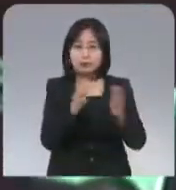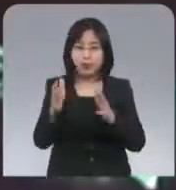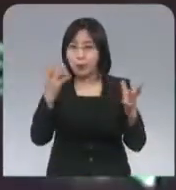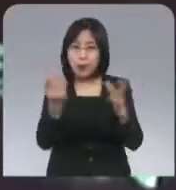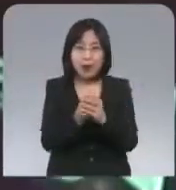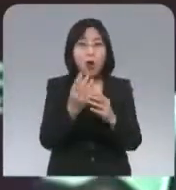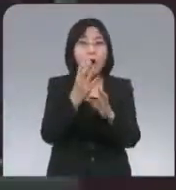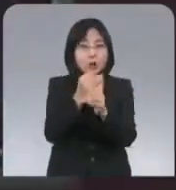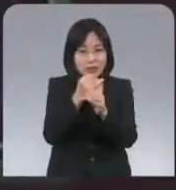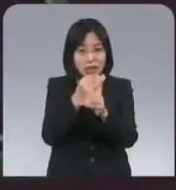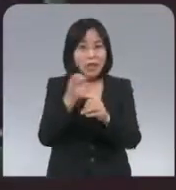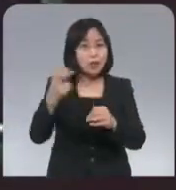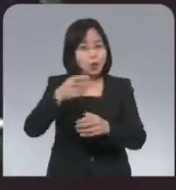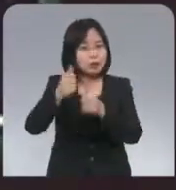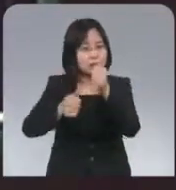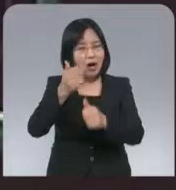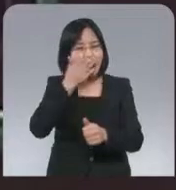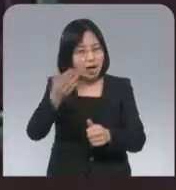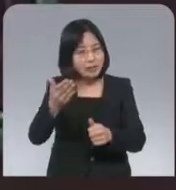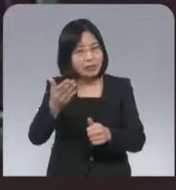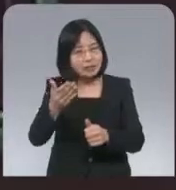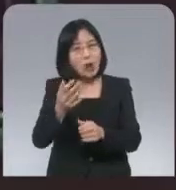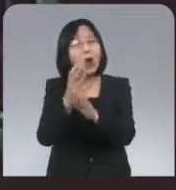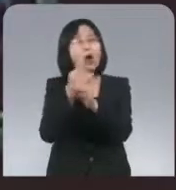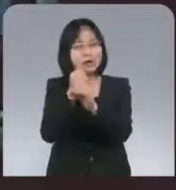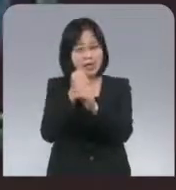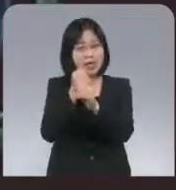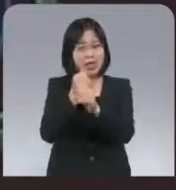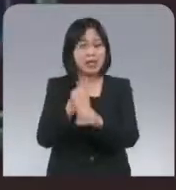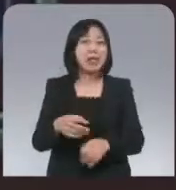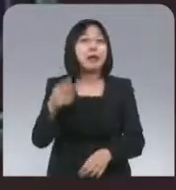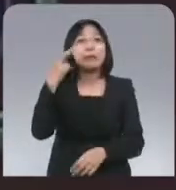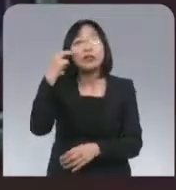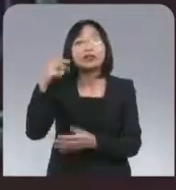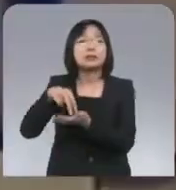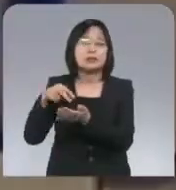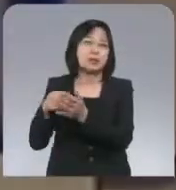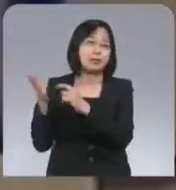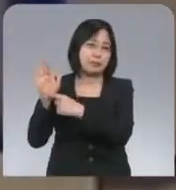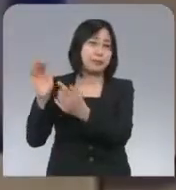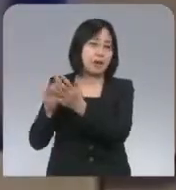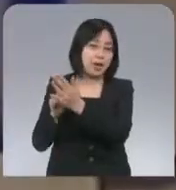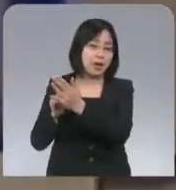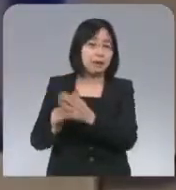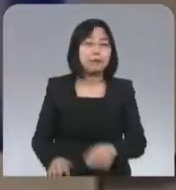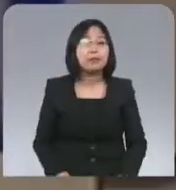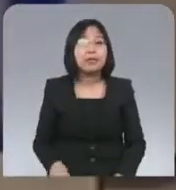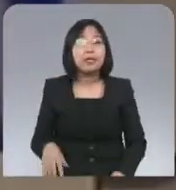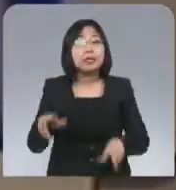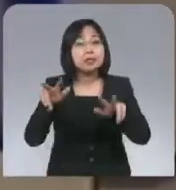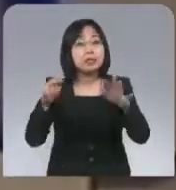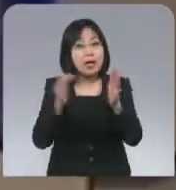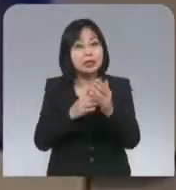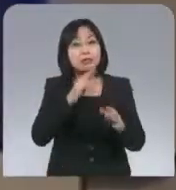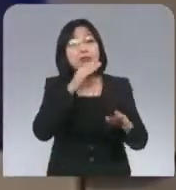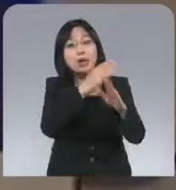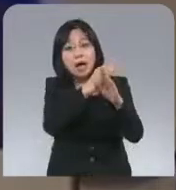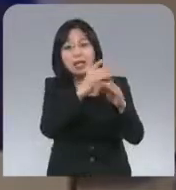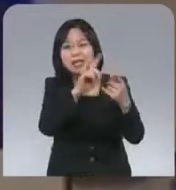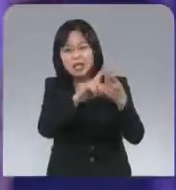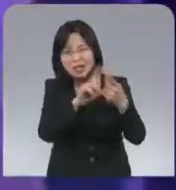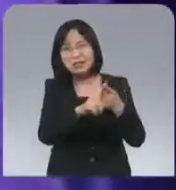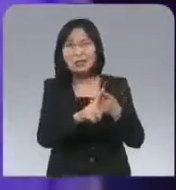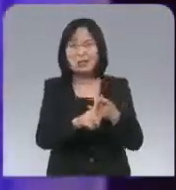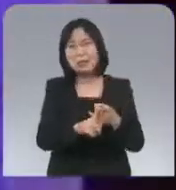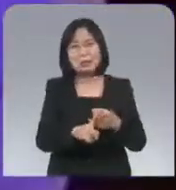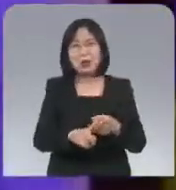complejo norcoreano para restaurar túneles de ensayos nuevas instalaciones de acceso y movimiento de camiones de carga que el gobierno estadounidense